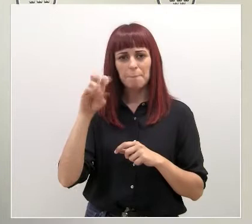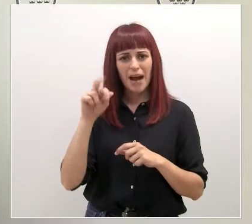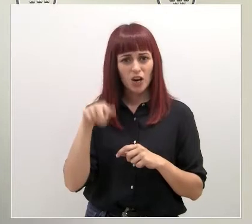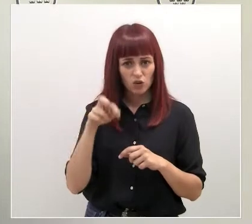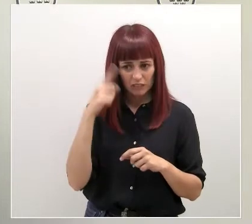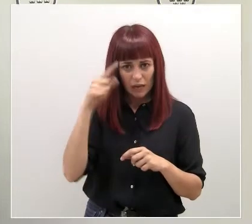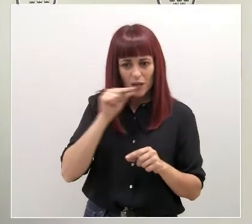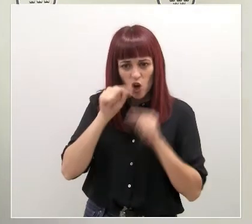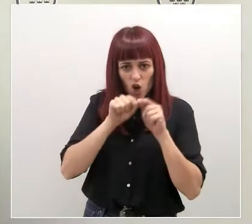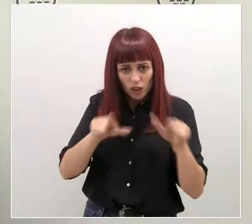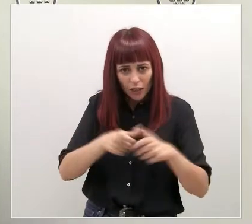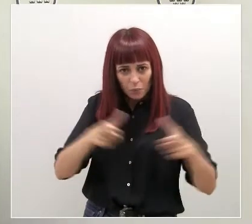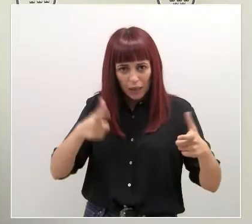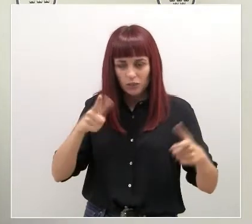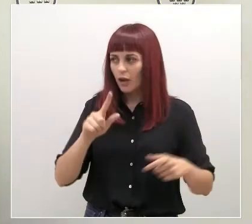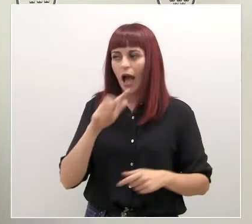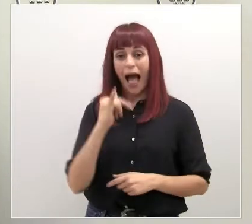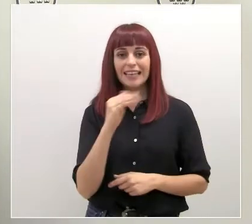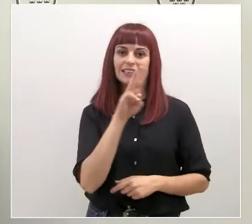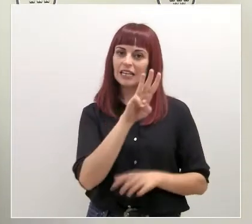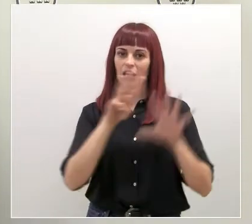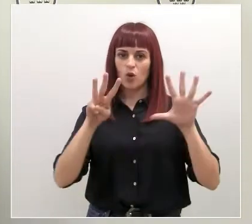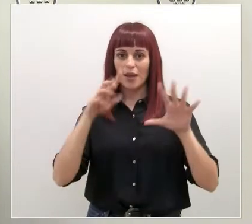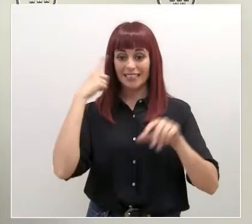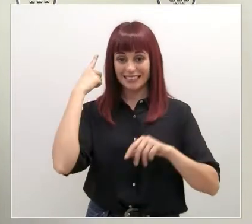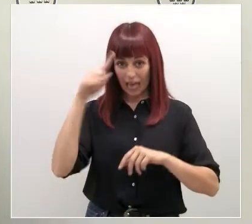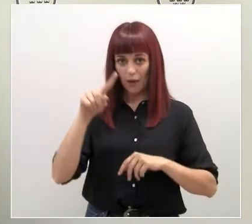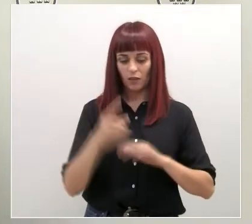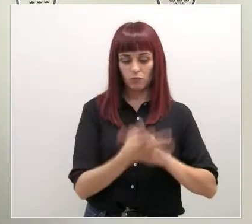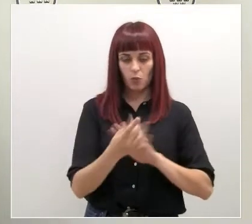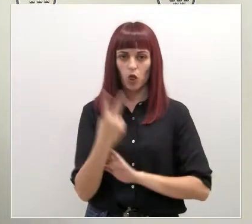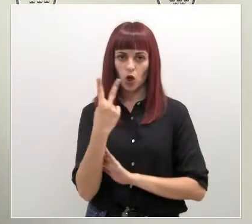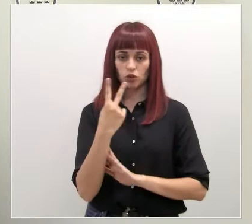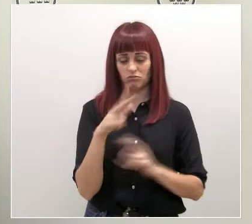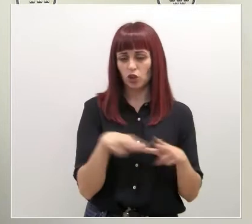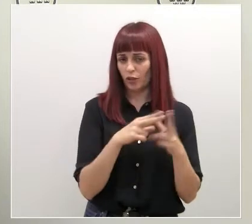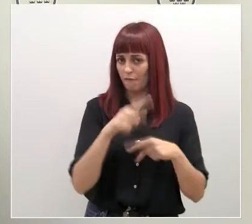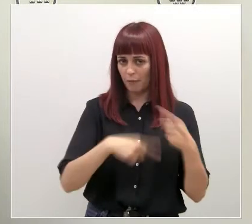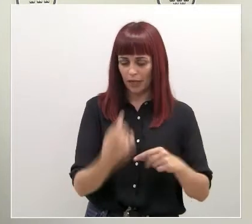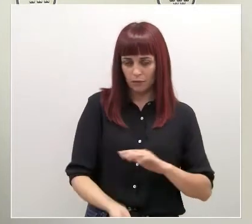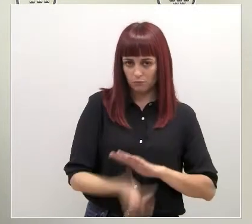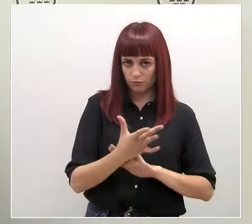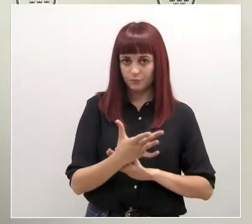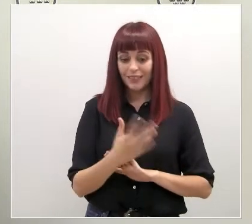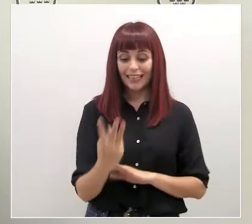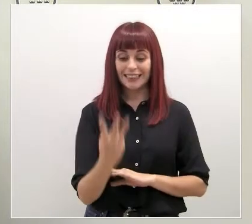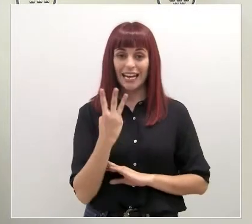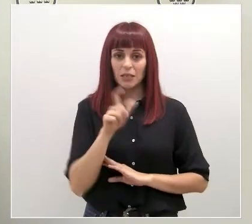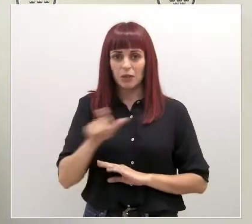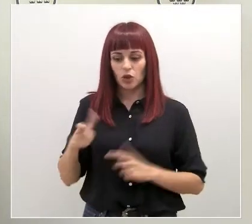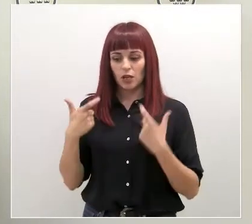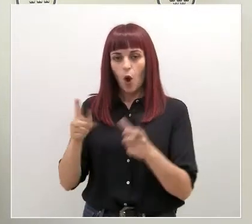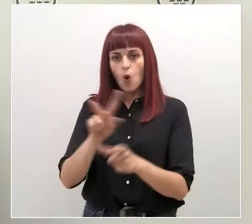Están identificados 39 casos, saben que han sido 2 brotes, fundamentalmente sociofamiliares, y que de ellos hay 3 personas en